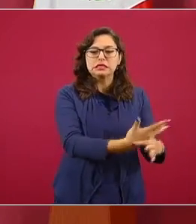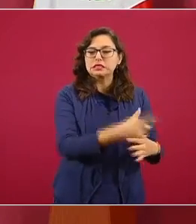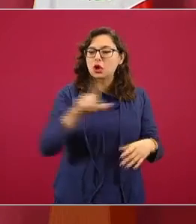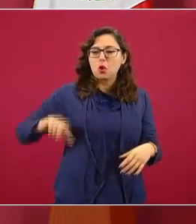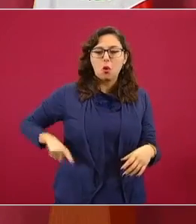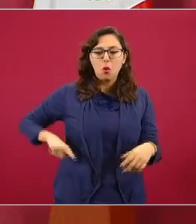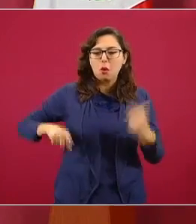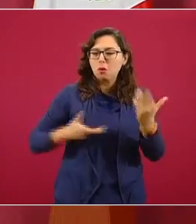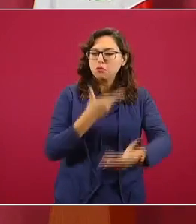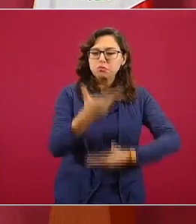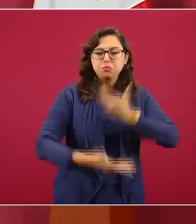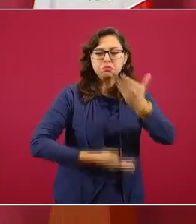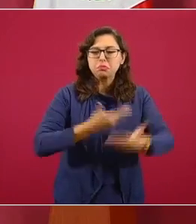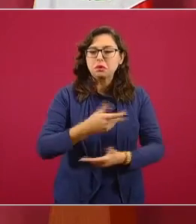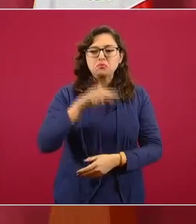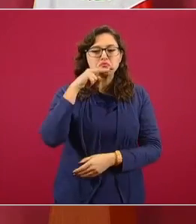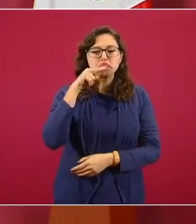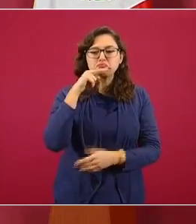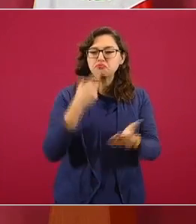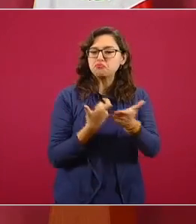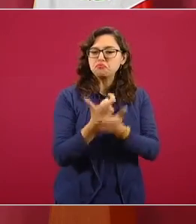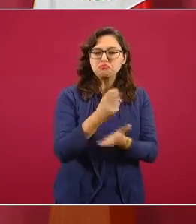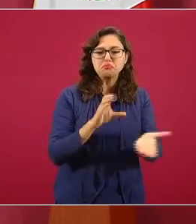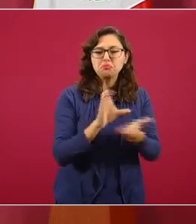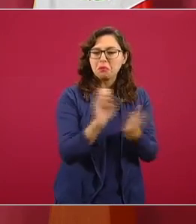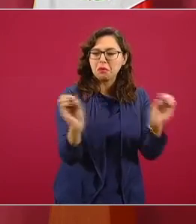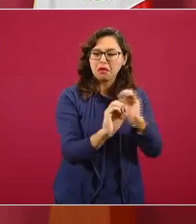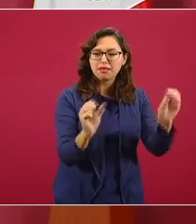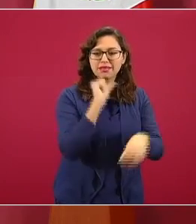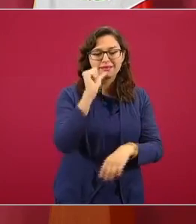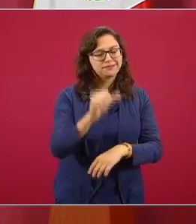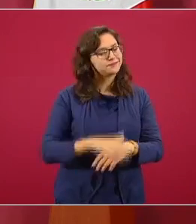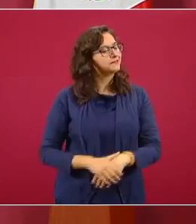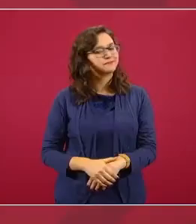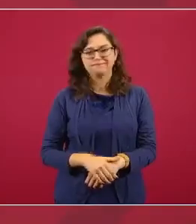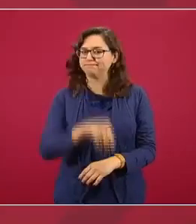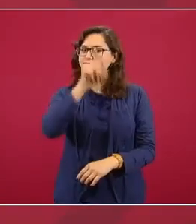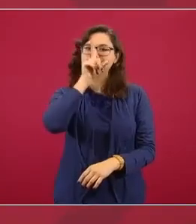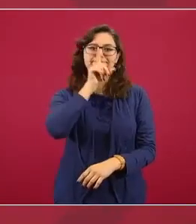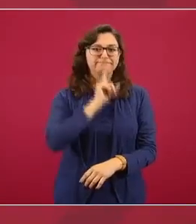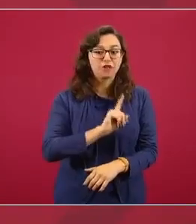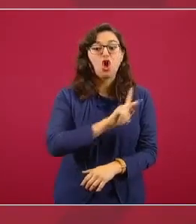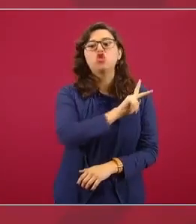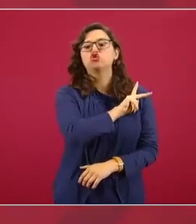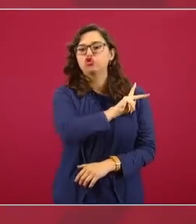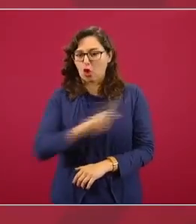sí va a haber aguinaldos, o sea, sí va a haber aguinaldo para todos,